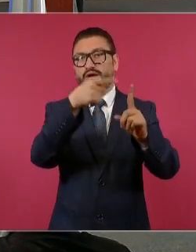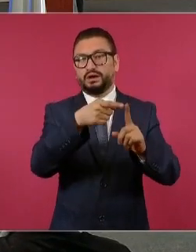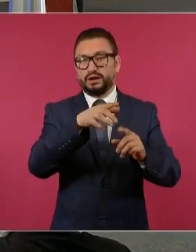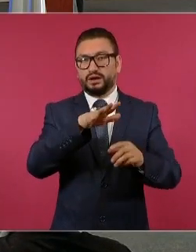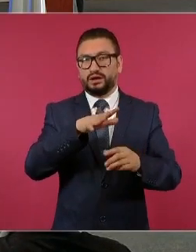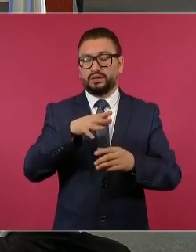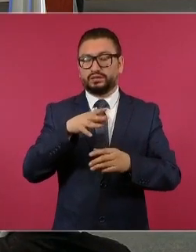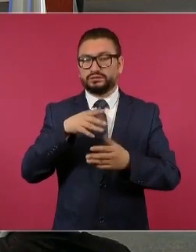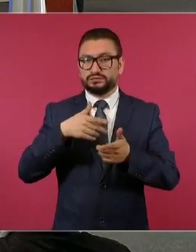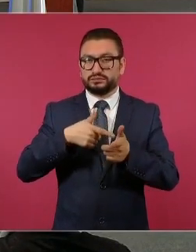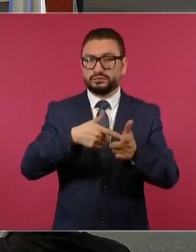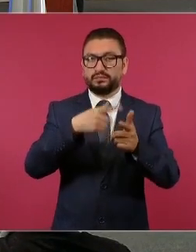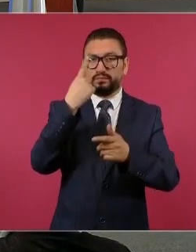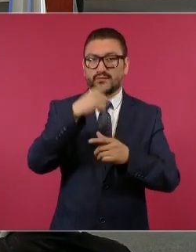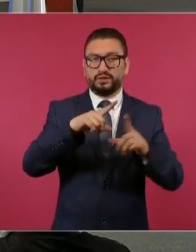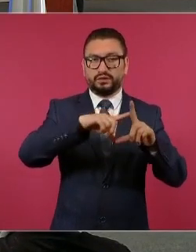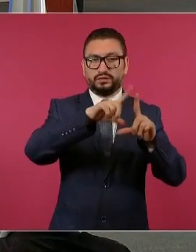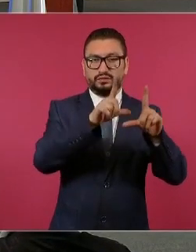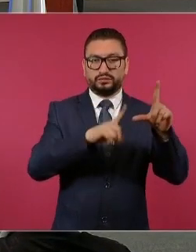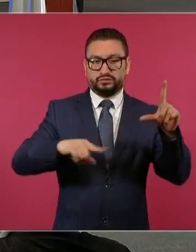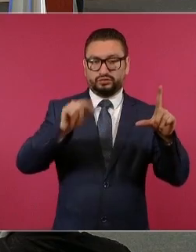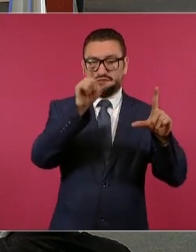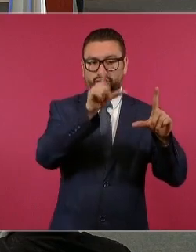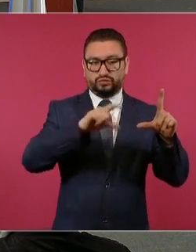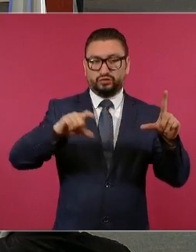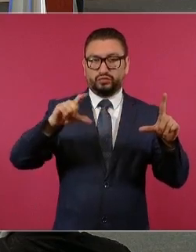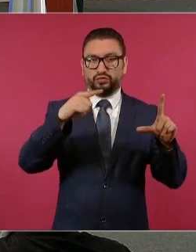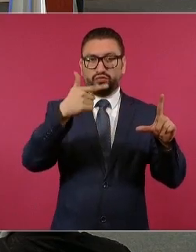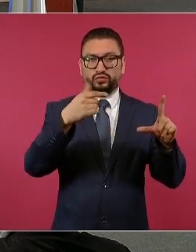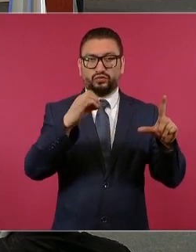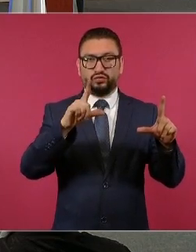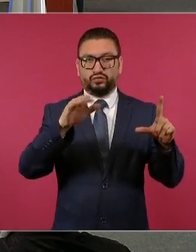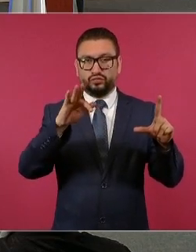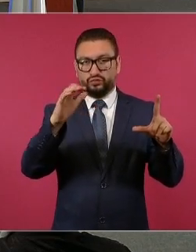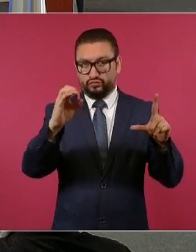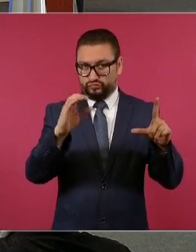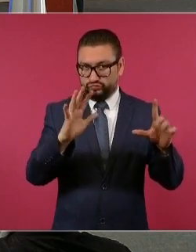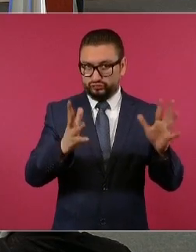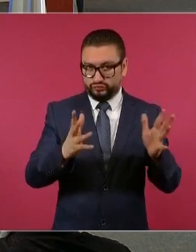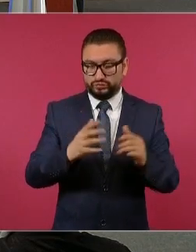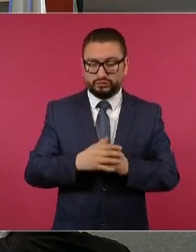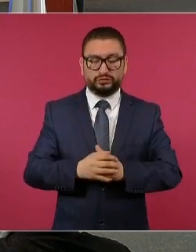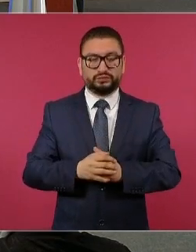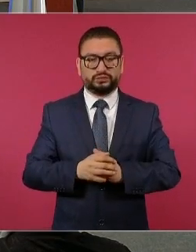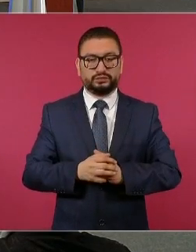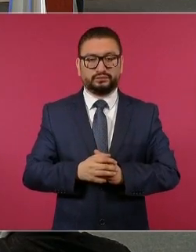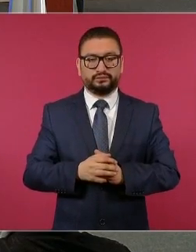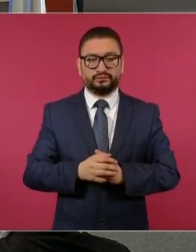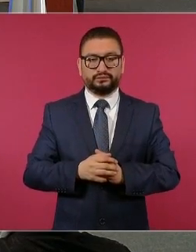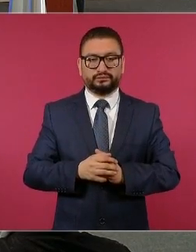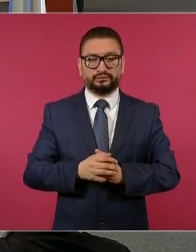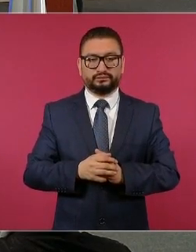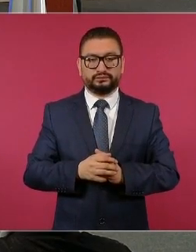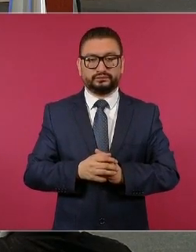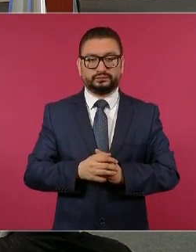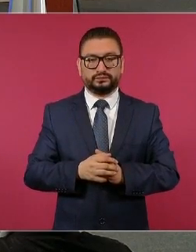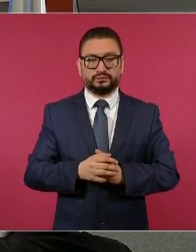hacia el Golfo. Así es. que está